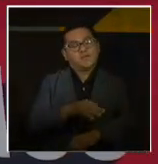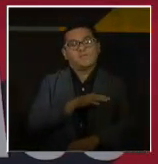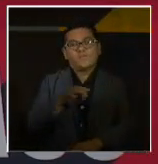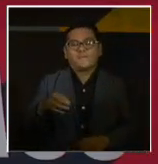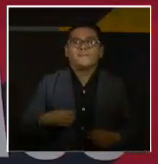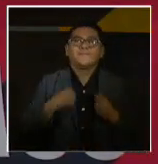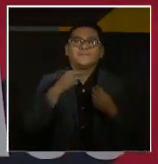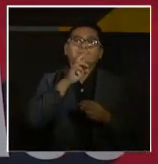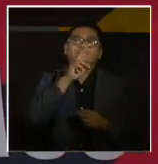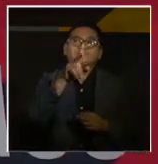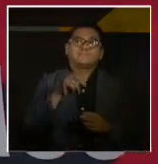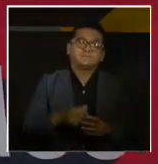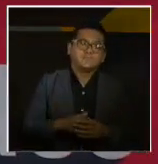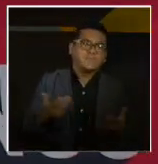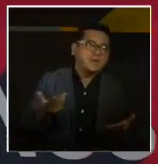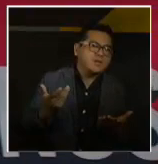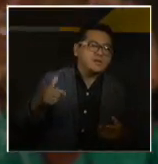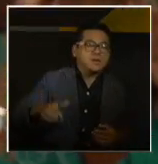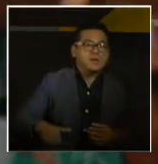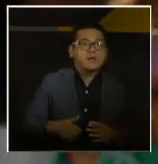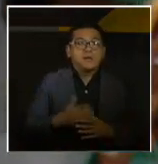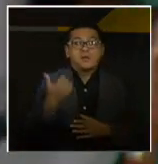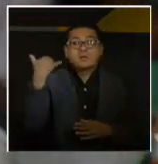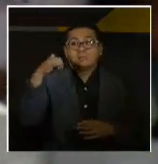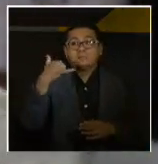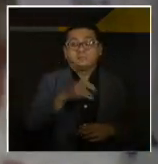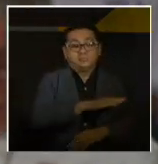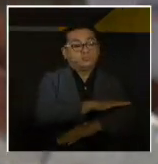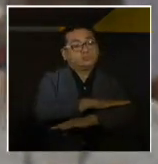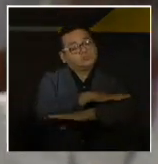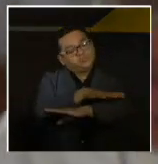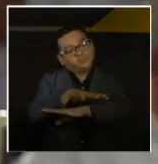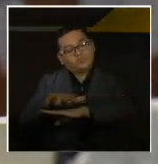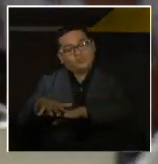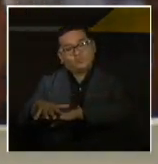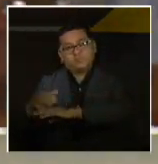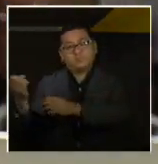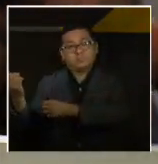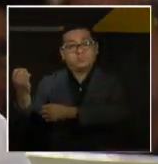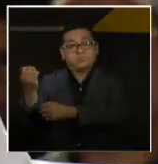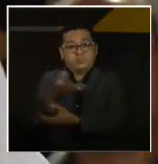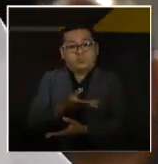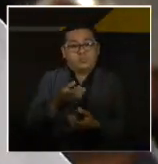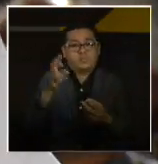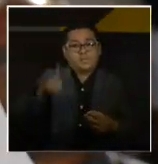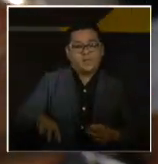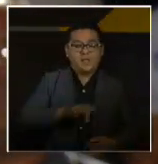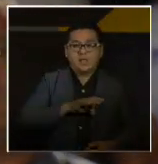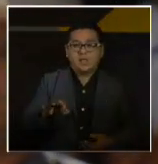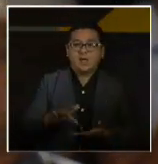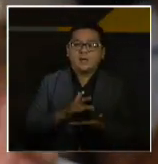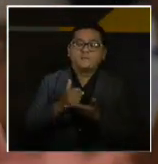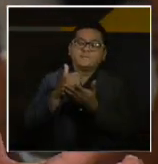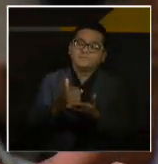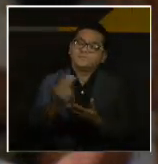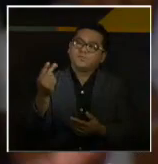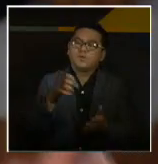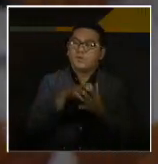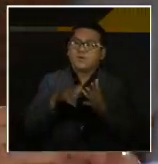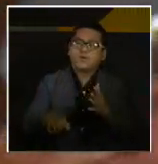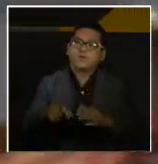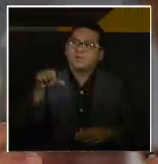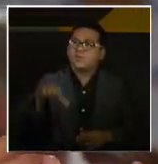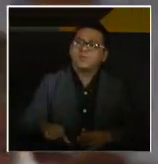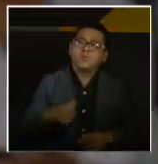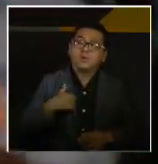puedan vivir mejor. ¿Qué vamos a hacer en la costa yucateca? Que los apoyos lleguen a quien verdaderamente los necesita. Un ejemplo,